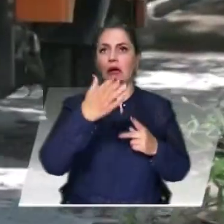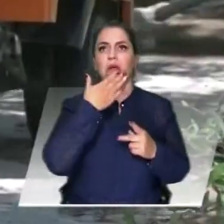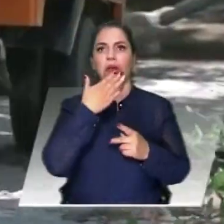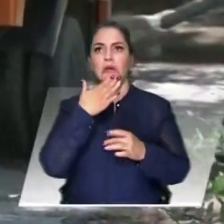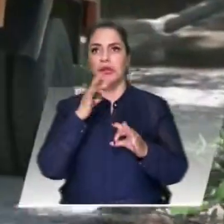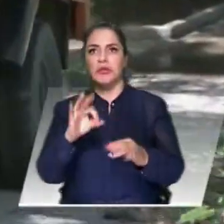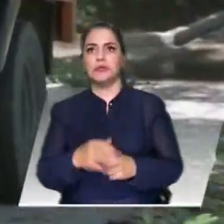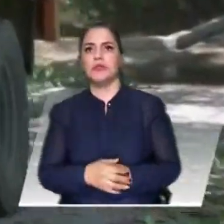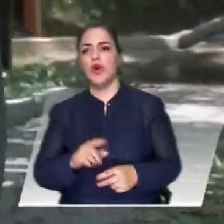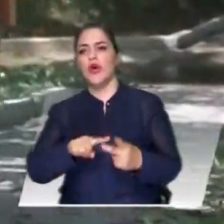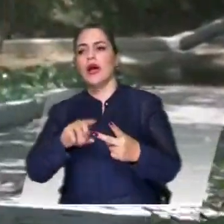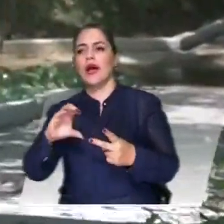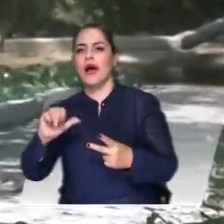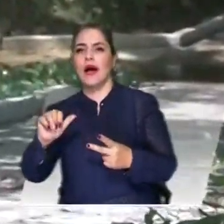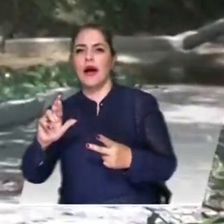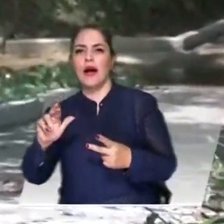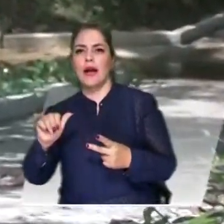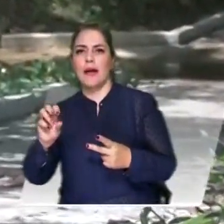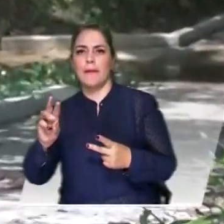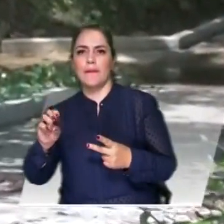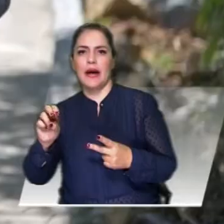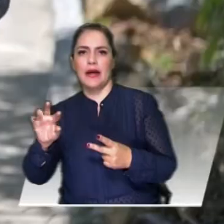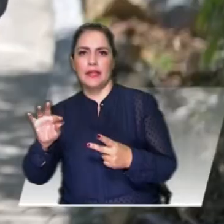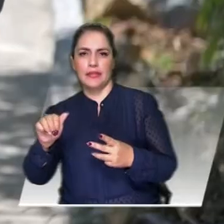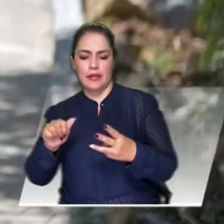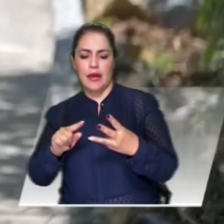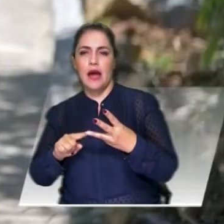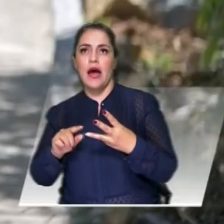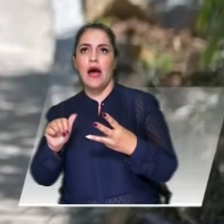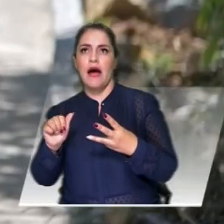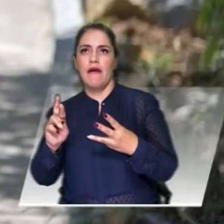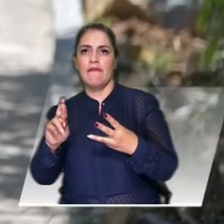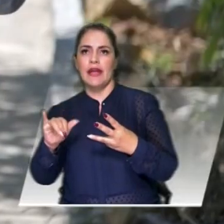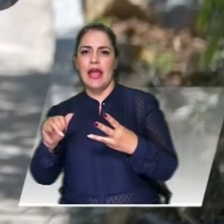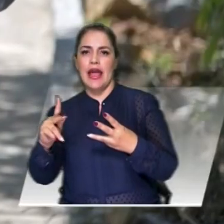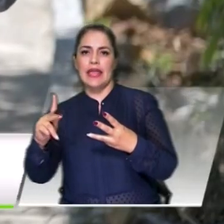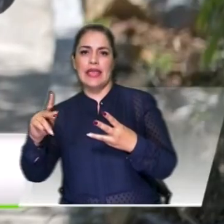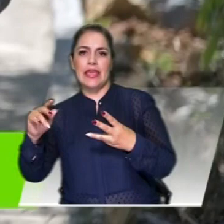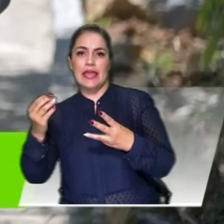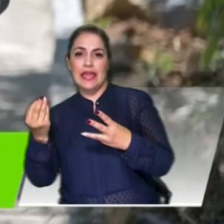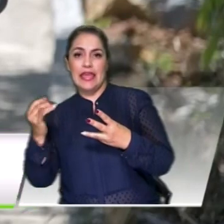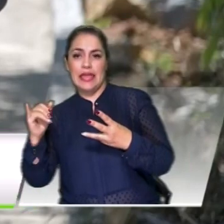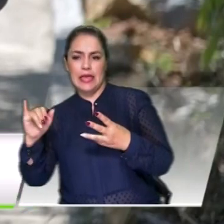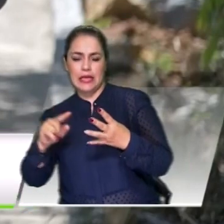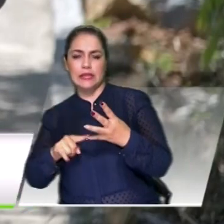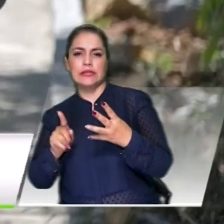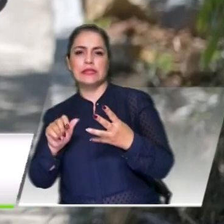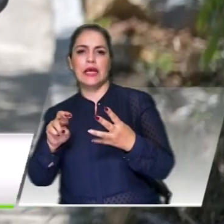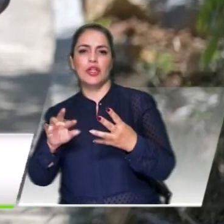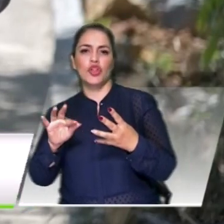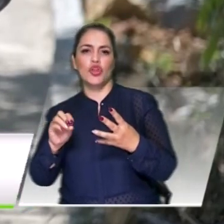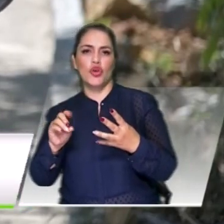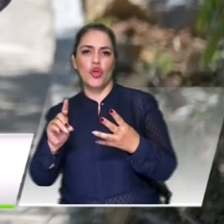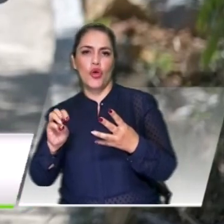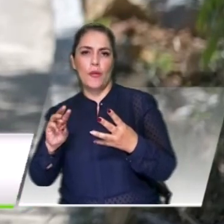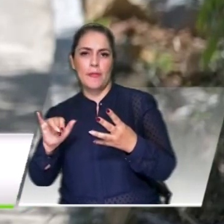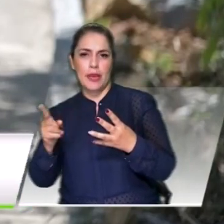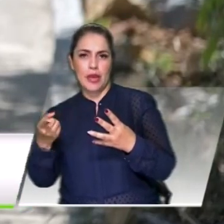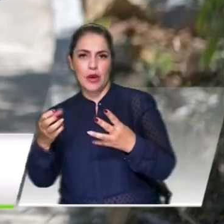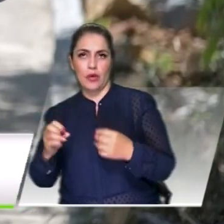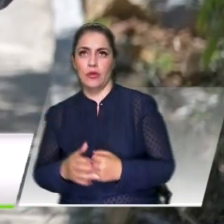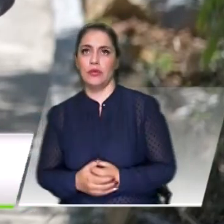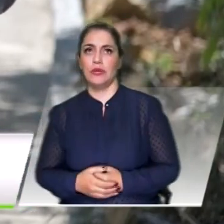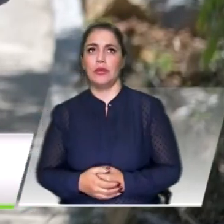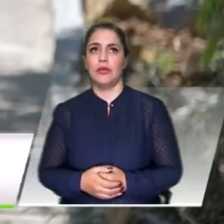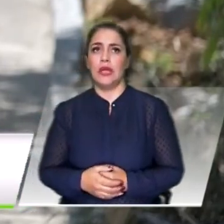como karamanta Abre aquí y Santo Domingo es una infraestructura especialmente pensada para estos caminos tan